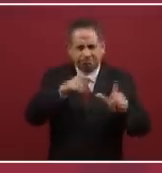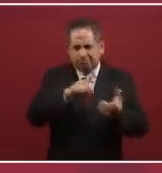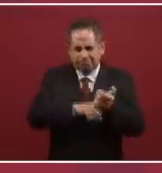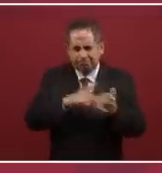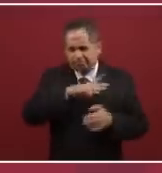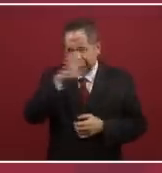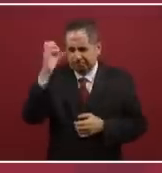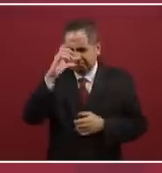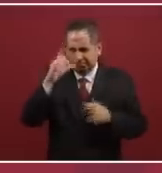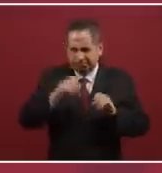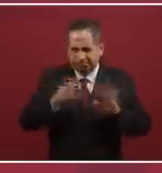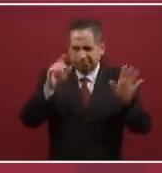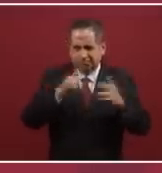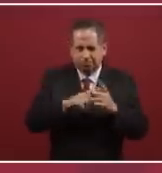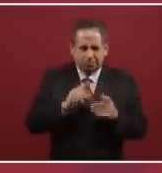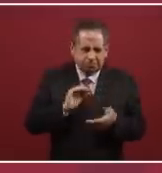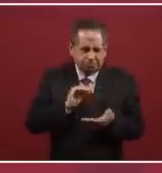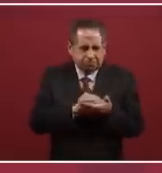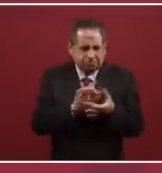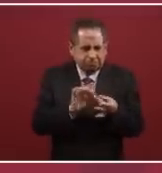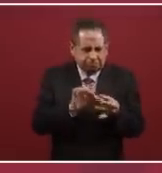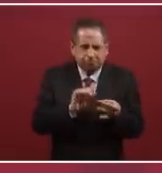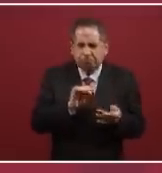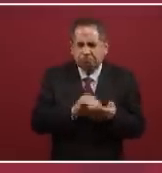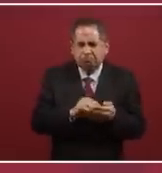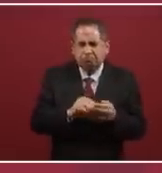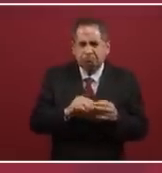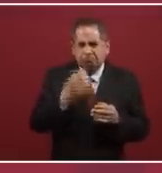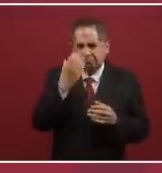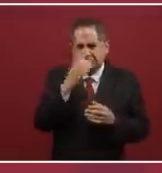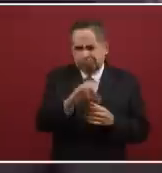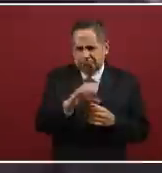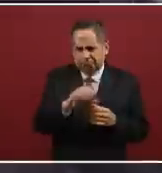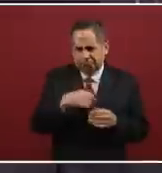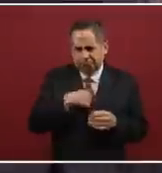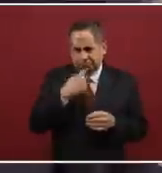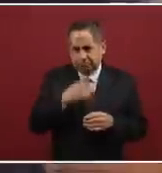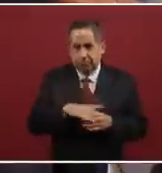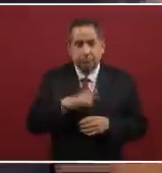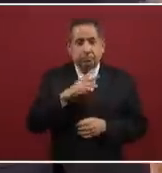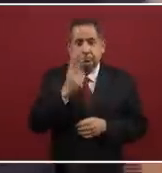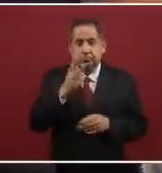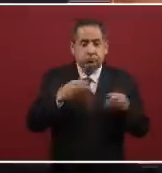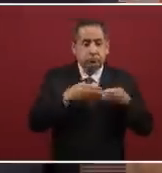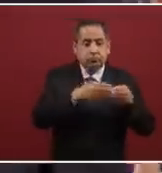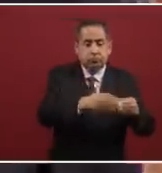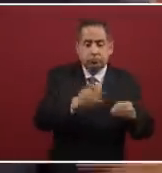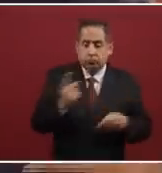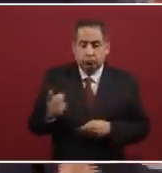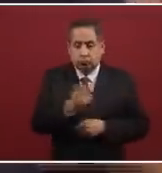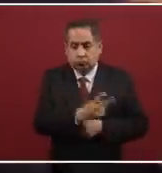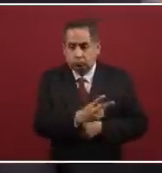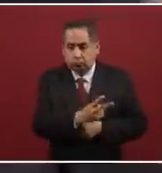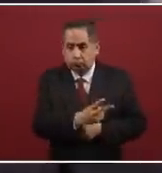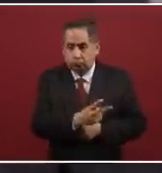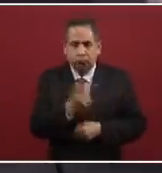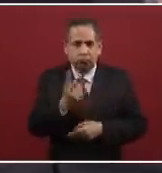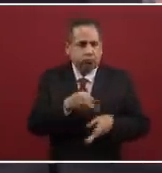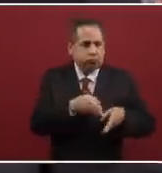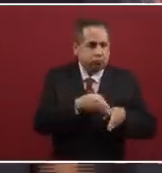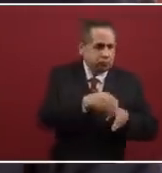Seguramente hice un comentario porque habían dos barcos o dos